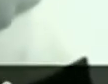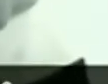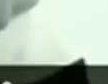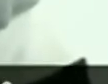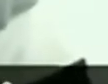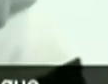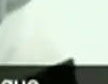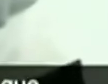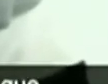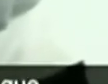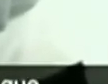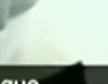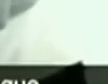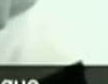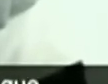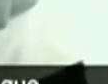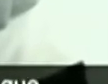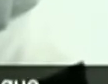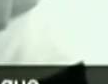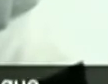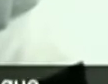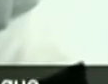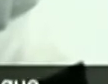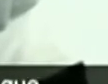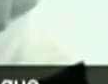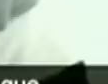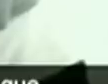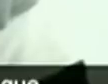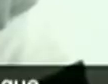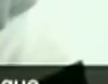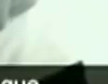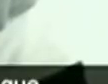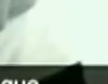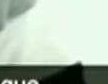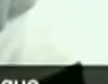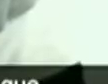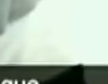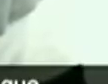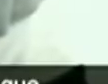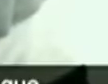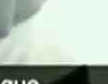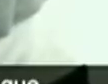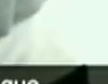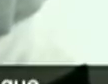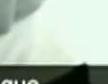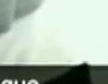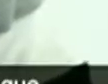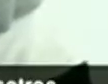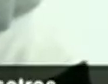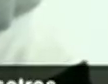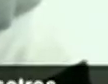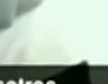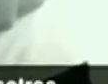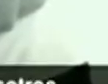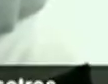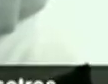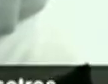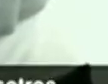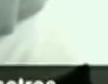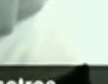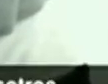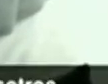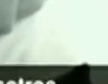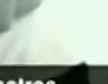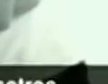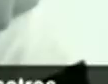fotos son para un futuro. Entonces yo le pregunto al brother, ¿para qué futuro? Entonces el brother